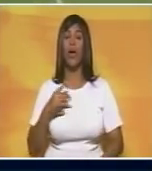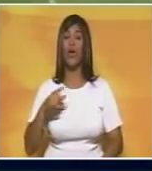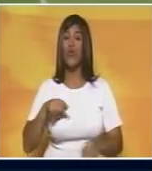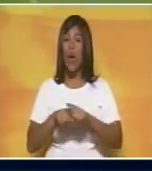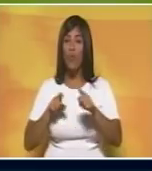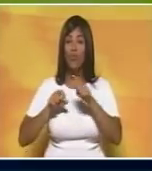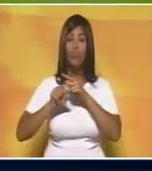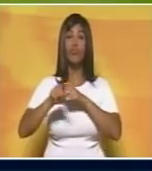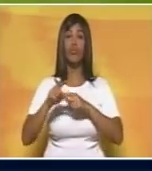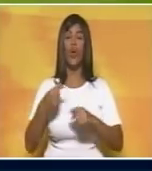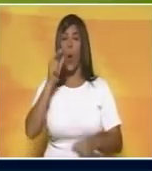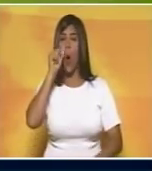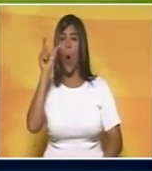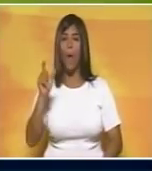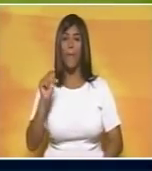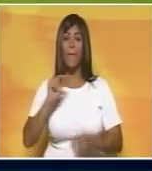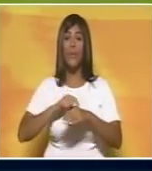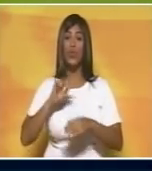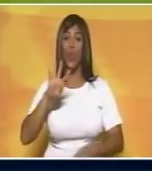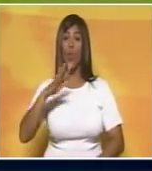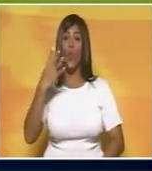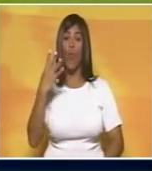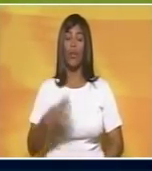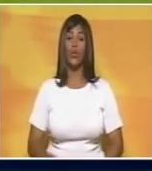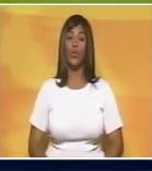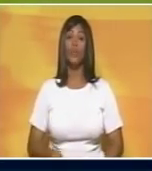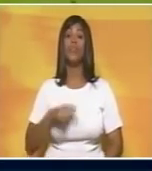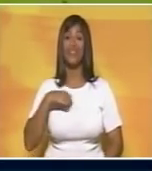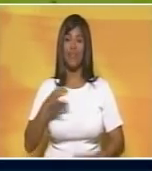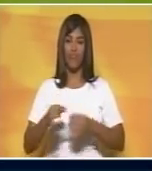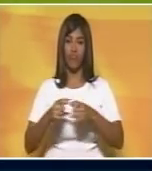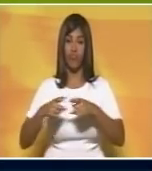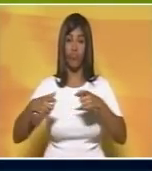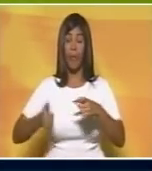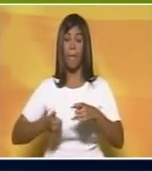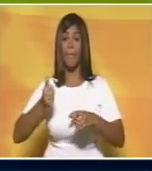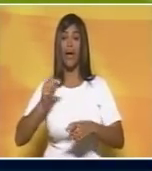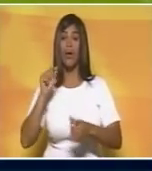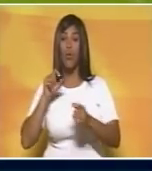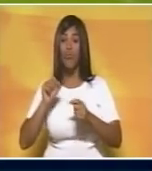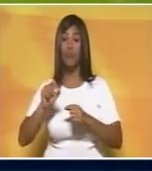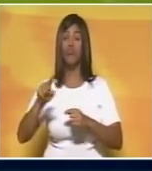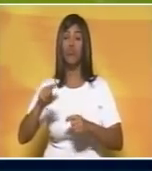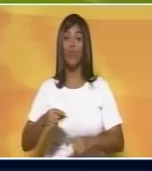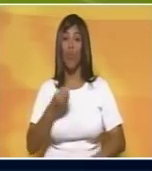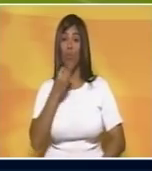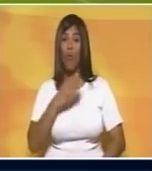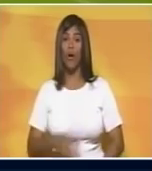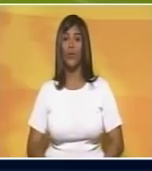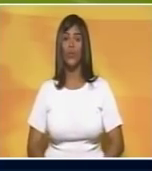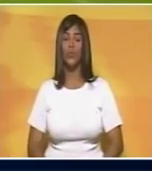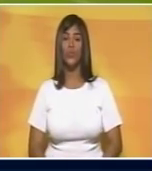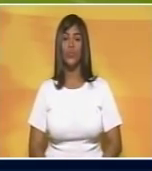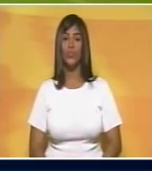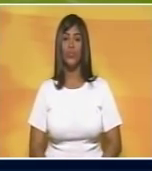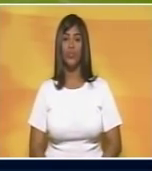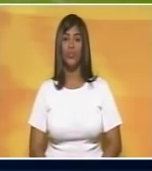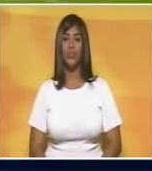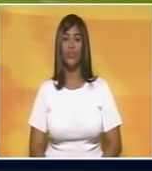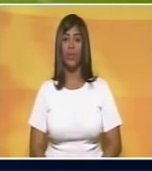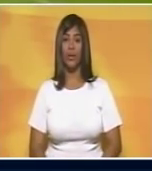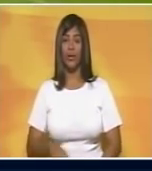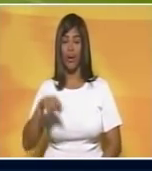penal anotado por Óscar Cardoso en el minuto 4 y ampliaron en el 56 con un disparo imparable de Derlis González.